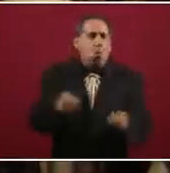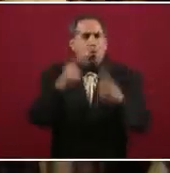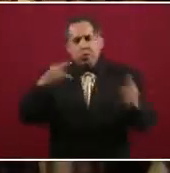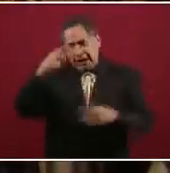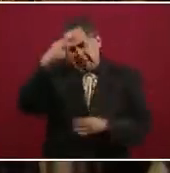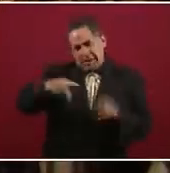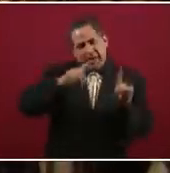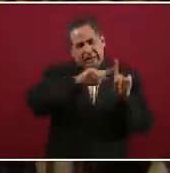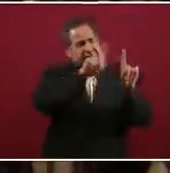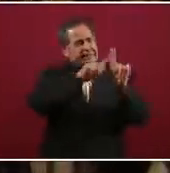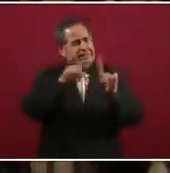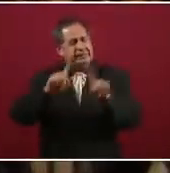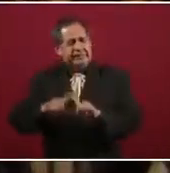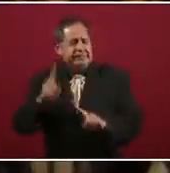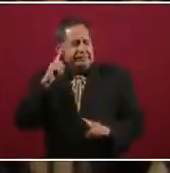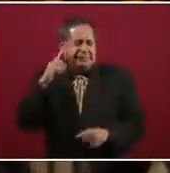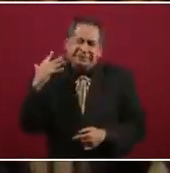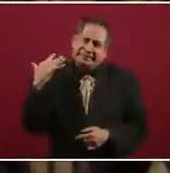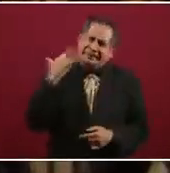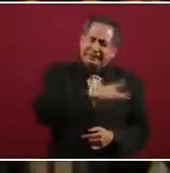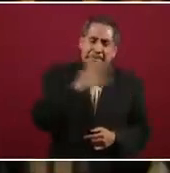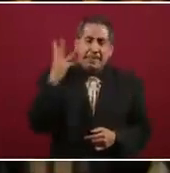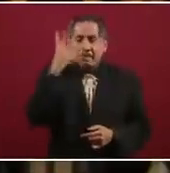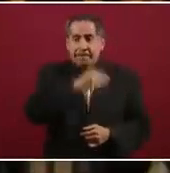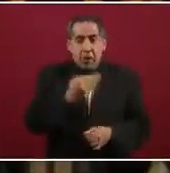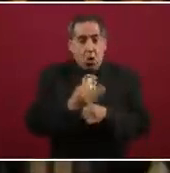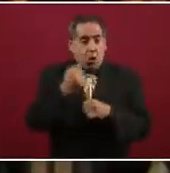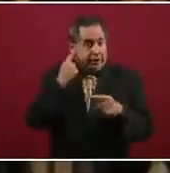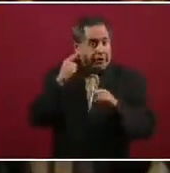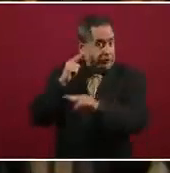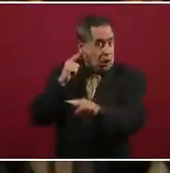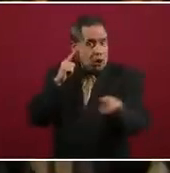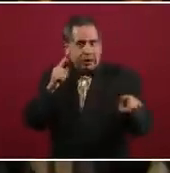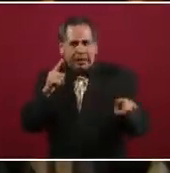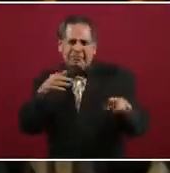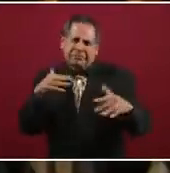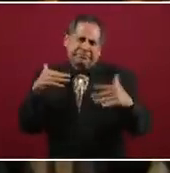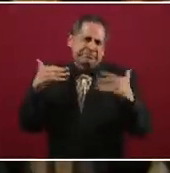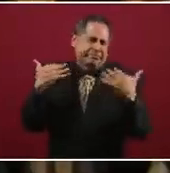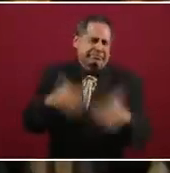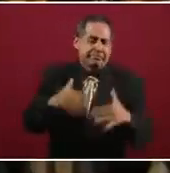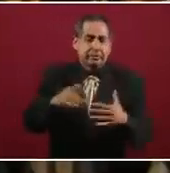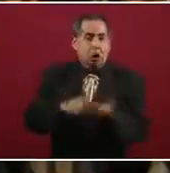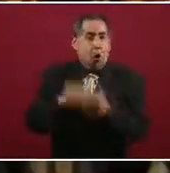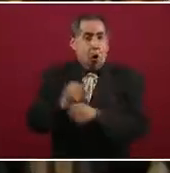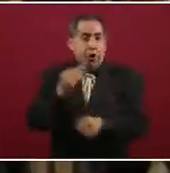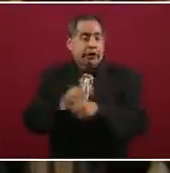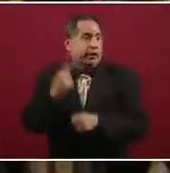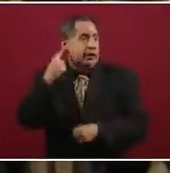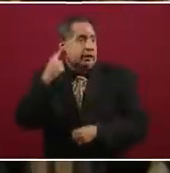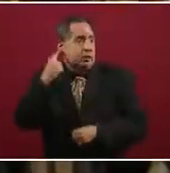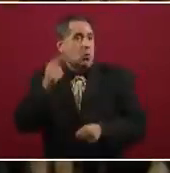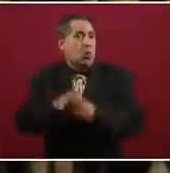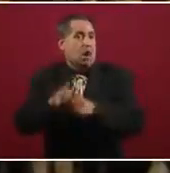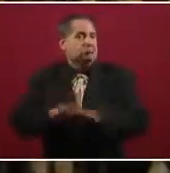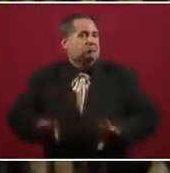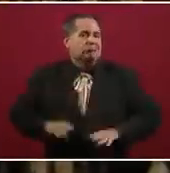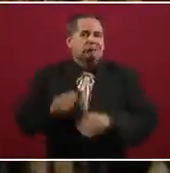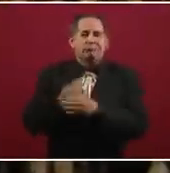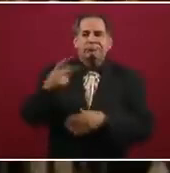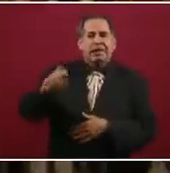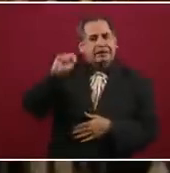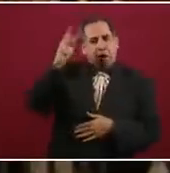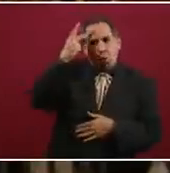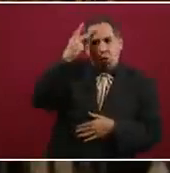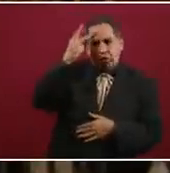ahora ustedes están aquí también escuchando de fondo seguramente. Se trata del estado de San Luis Potosí, que trajo